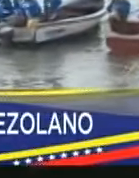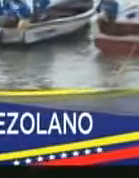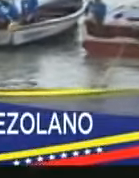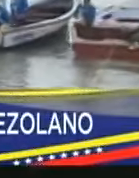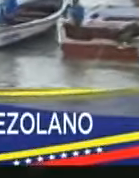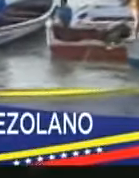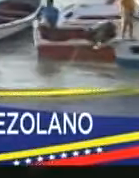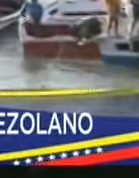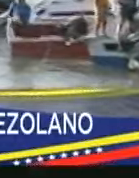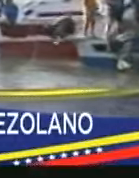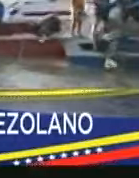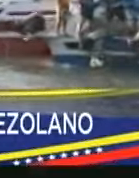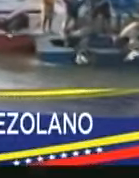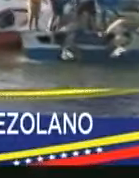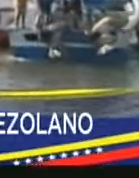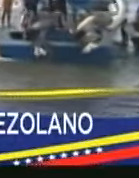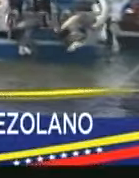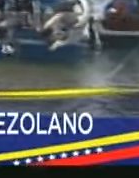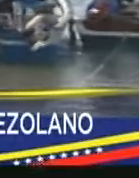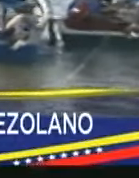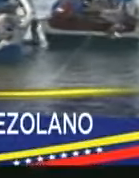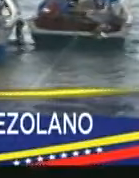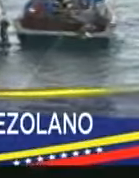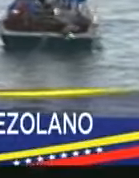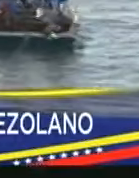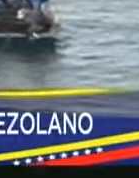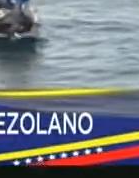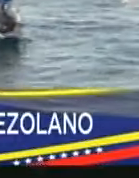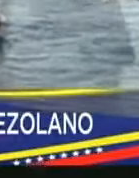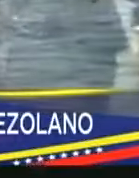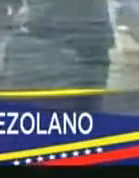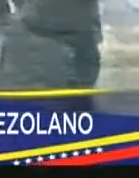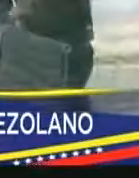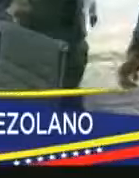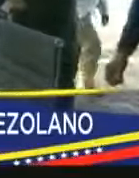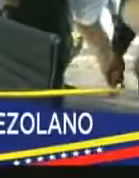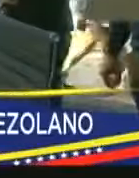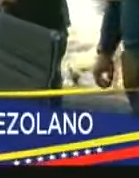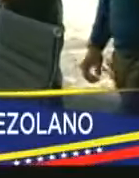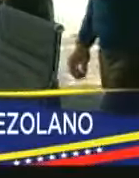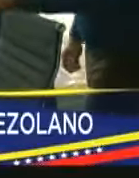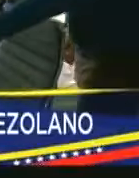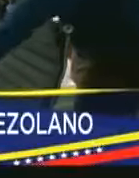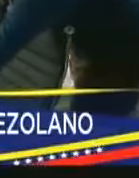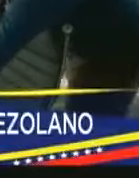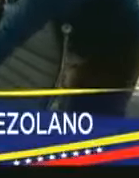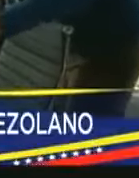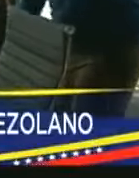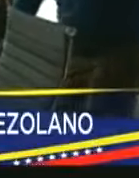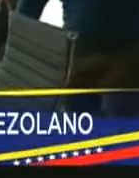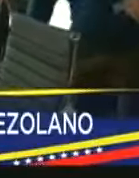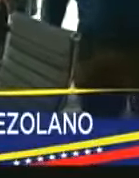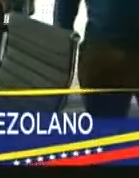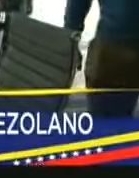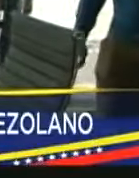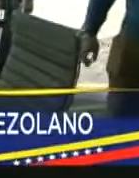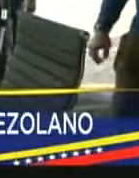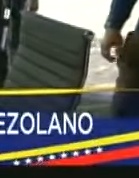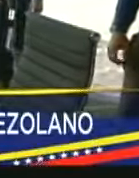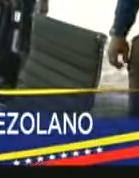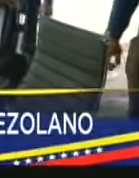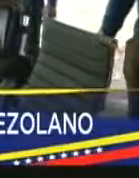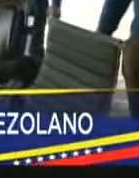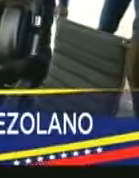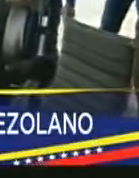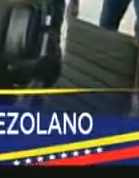acuicultura fue uno de los rubros, fue la producción que se incrementó, creció